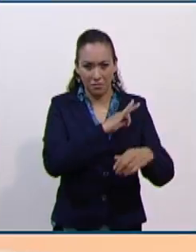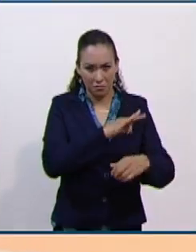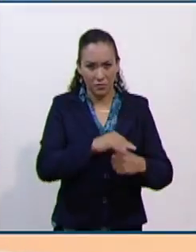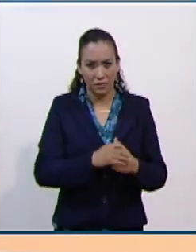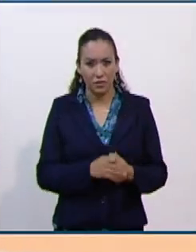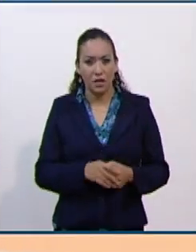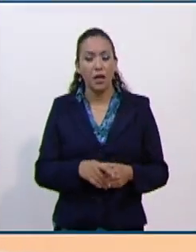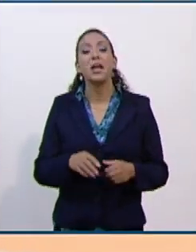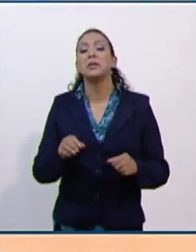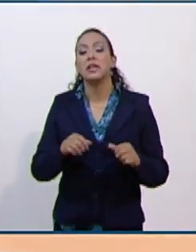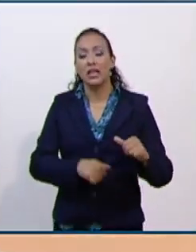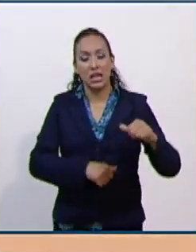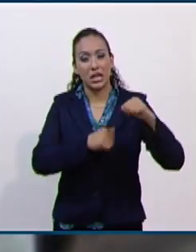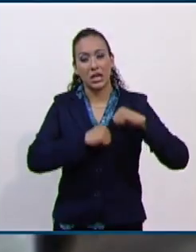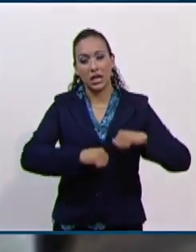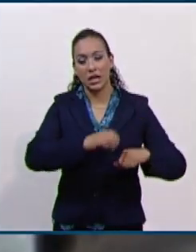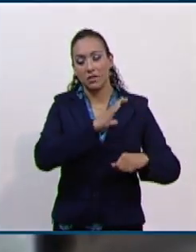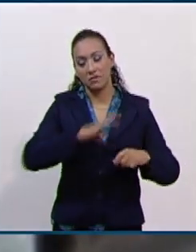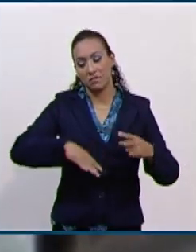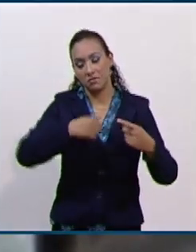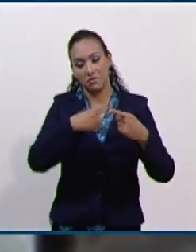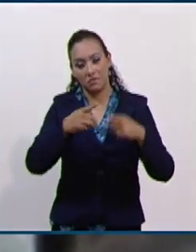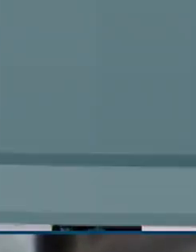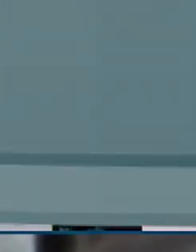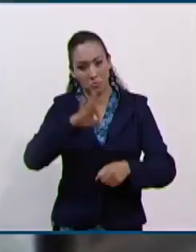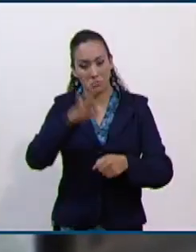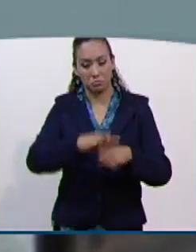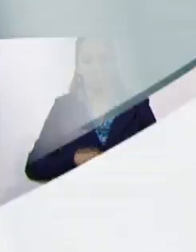de elección popular en la entidad.